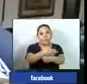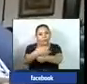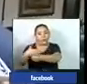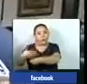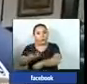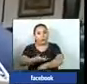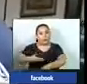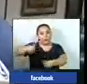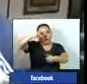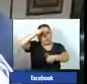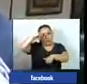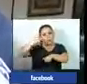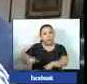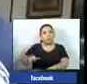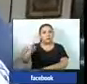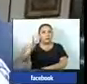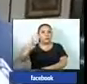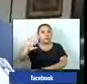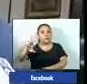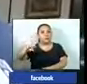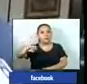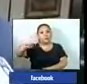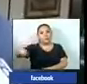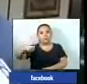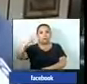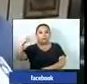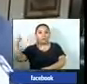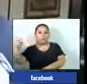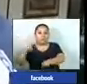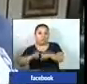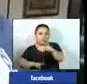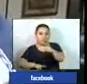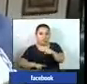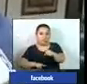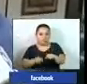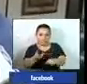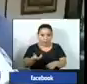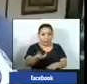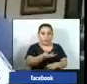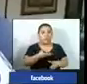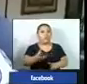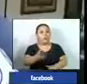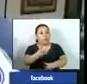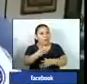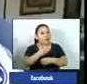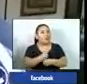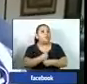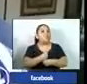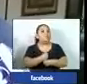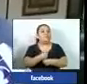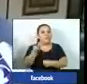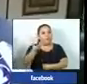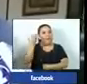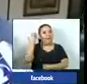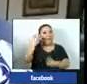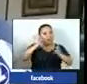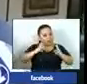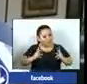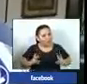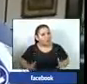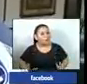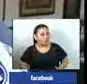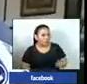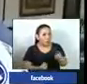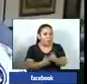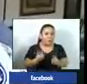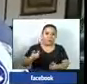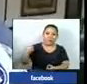aprobáramos los 250 millones la misma confianza que dimos para los otros gobiernos anteriores